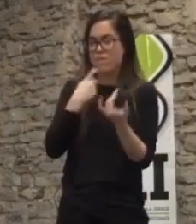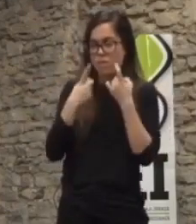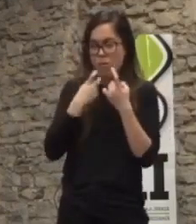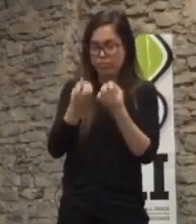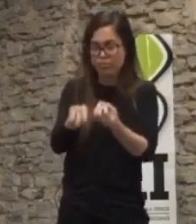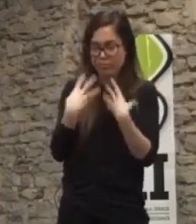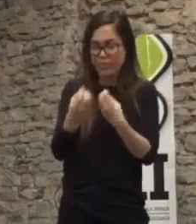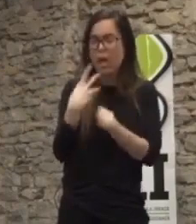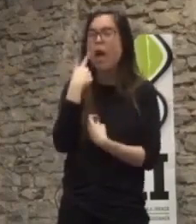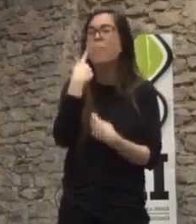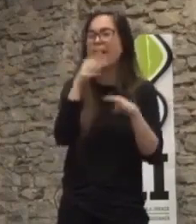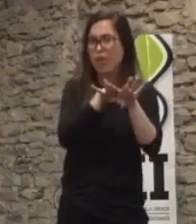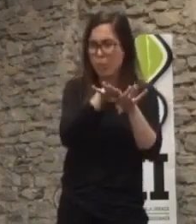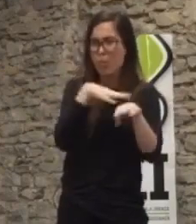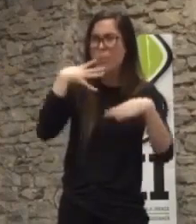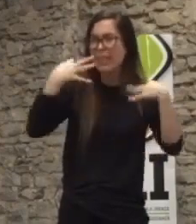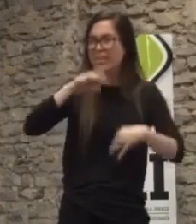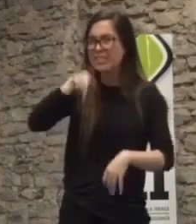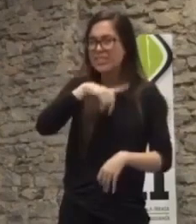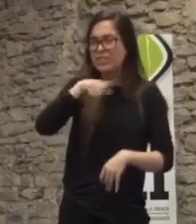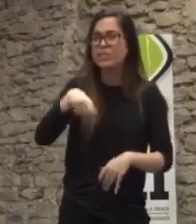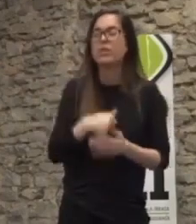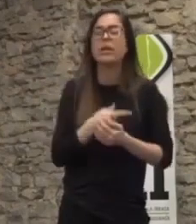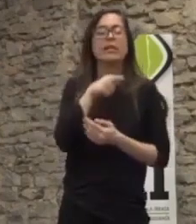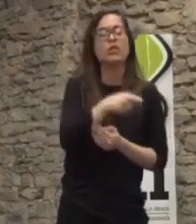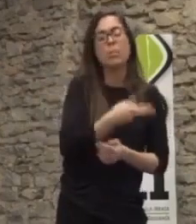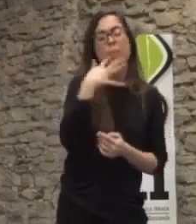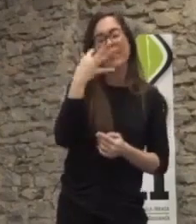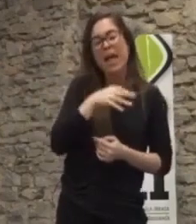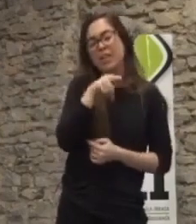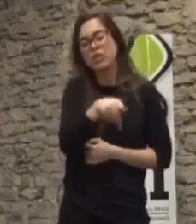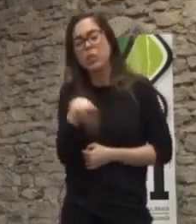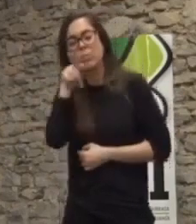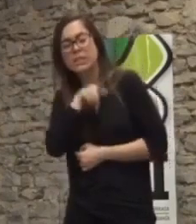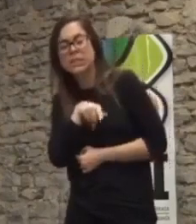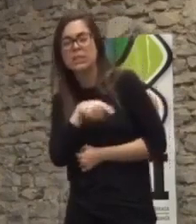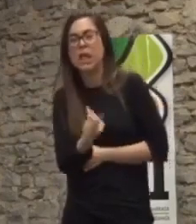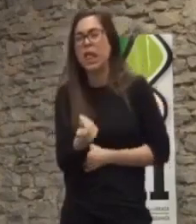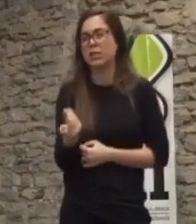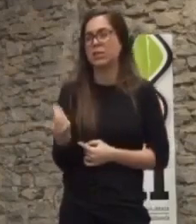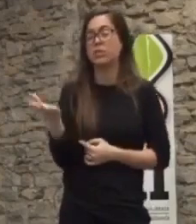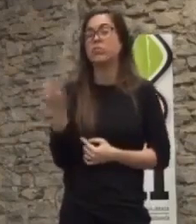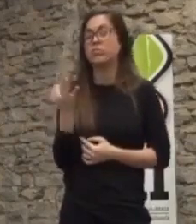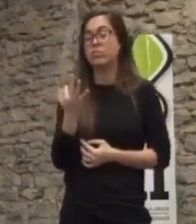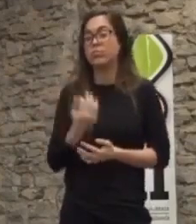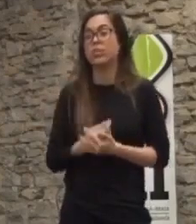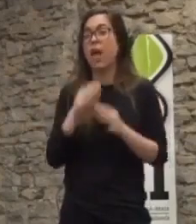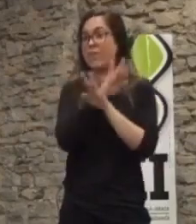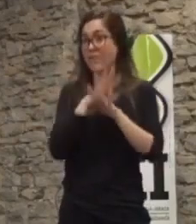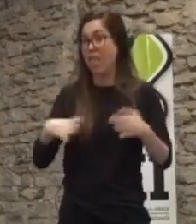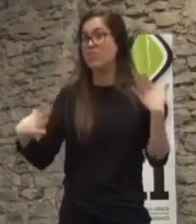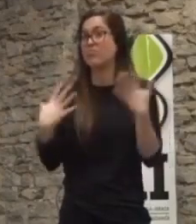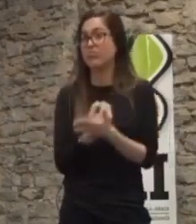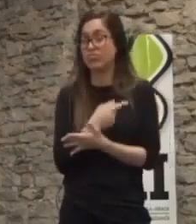esos rumores que existen, si son ciertos, si no lo son, qué parte hay de verdad, qué parte no es cierta. Y todo ello hace